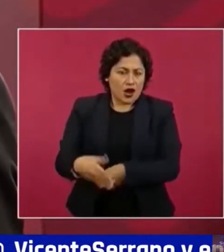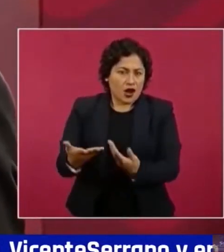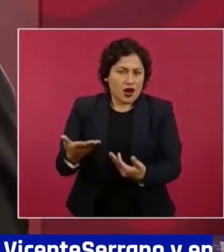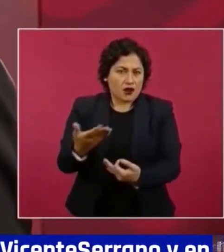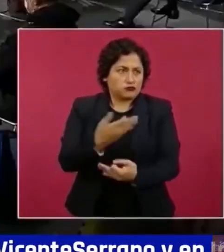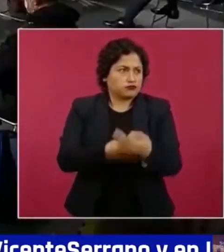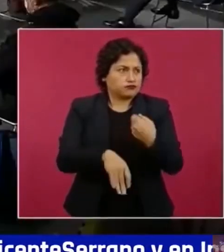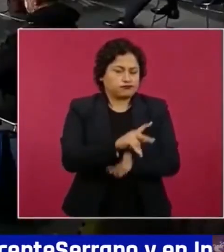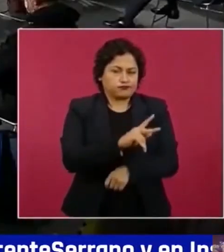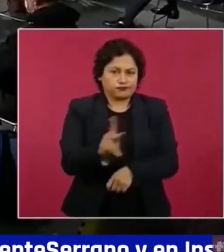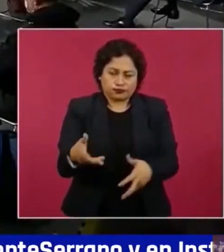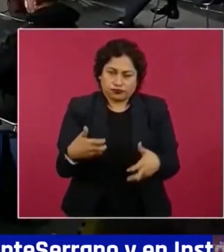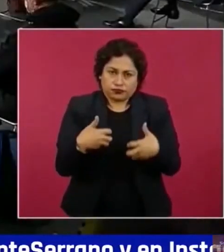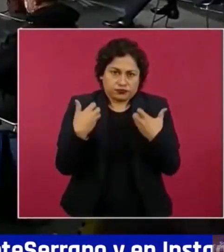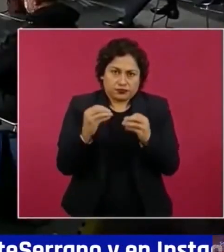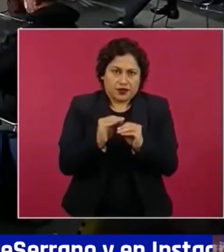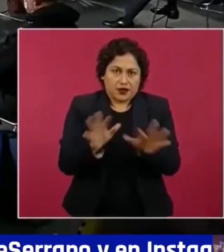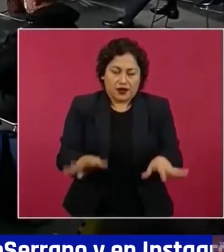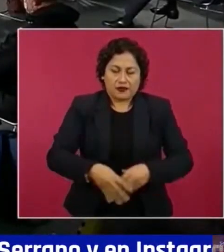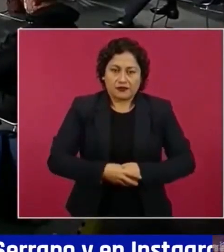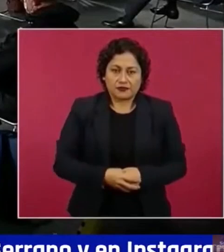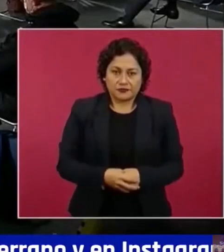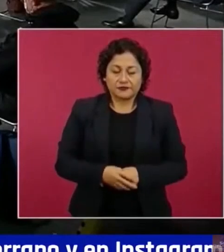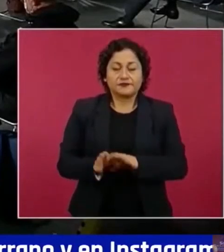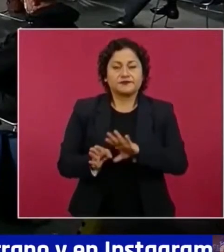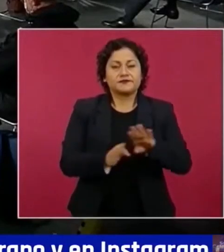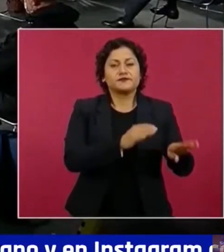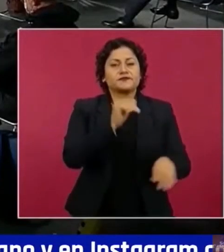una librería,